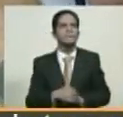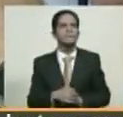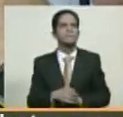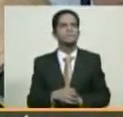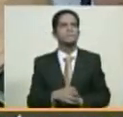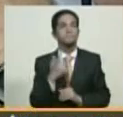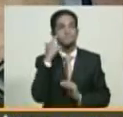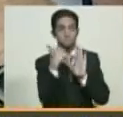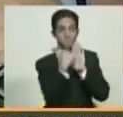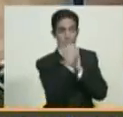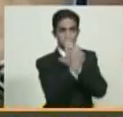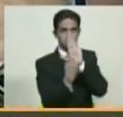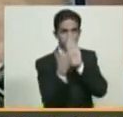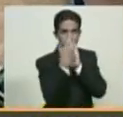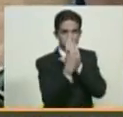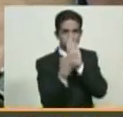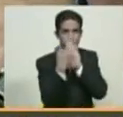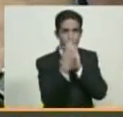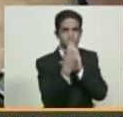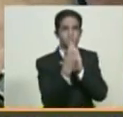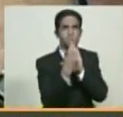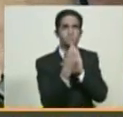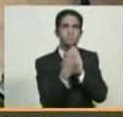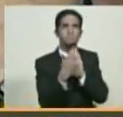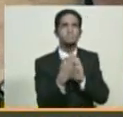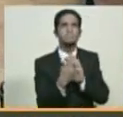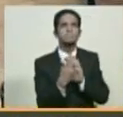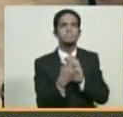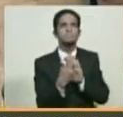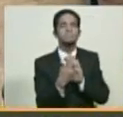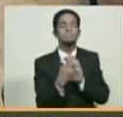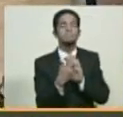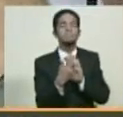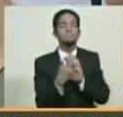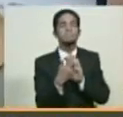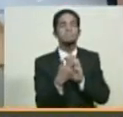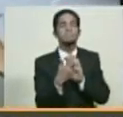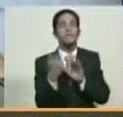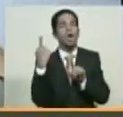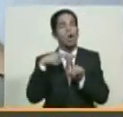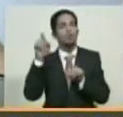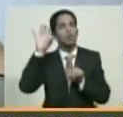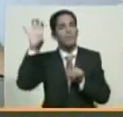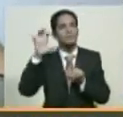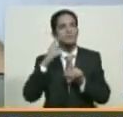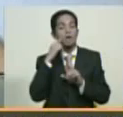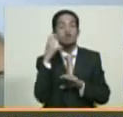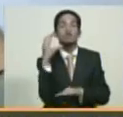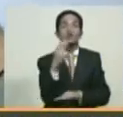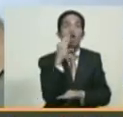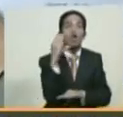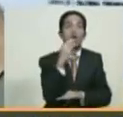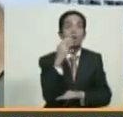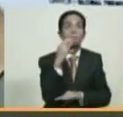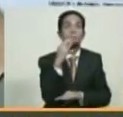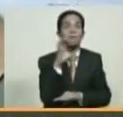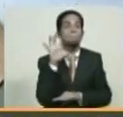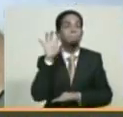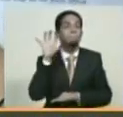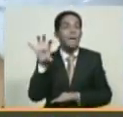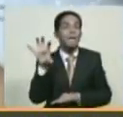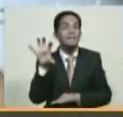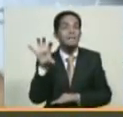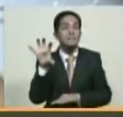Este círculo que está aquí se refiere a Siria. Colombia es el país